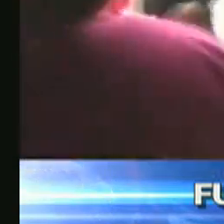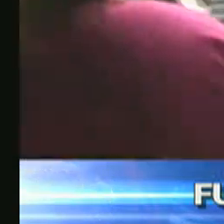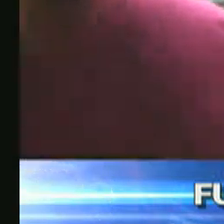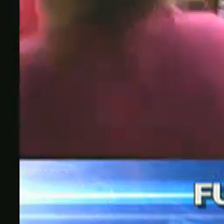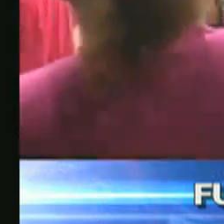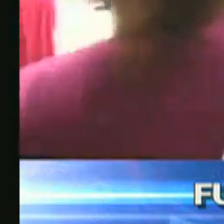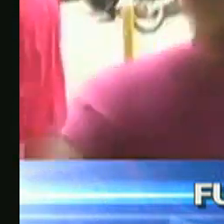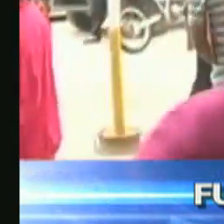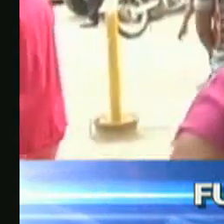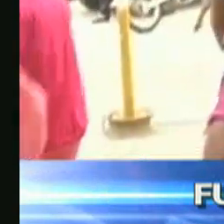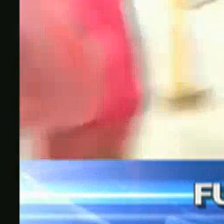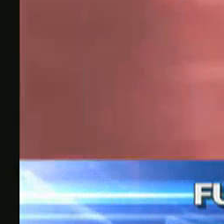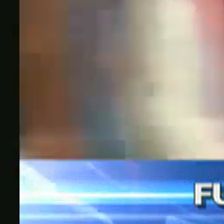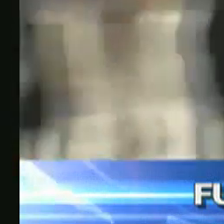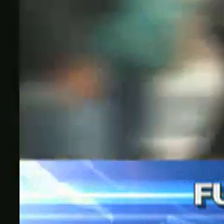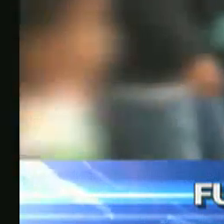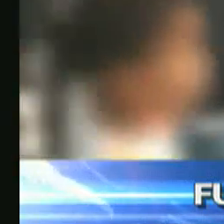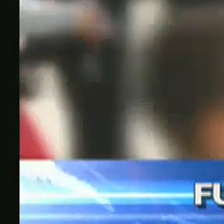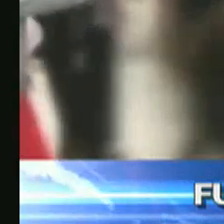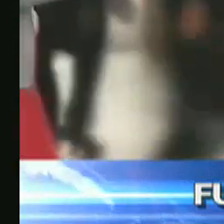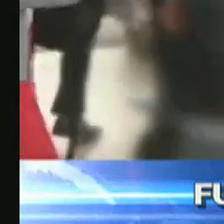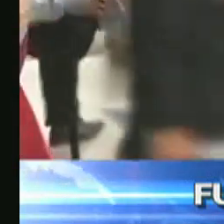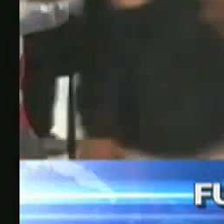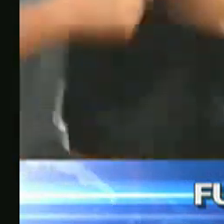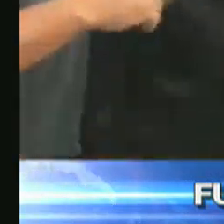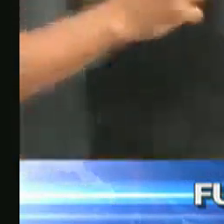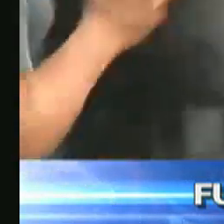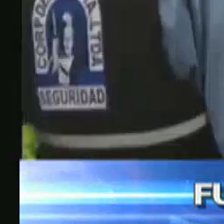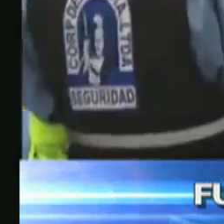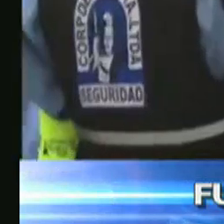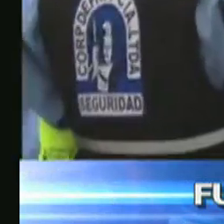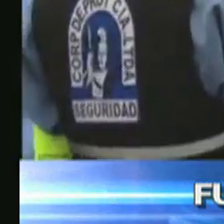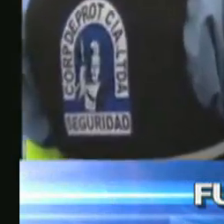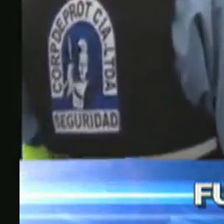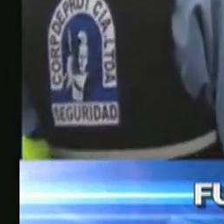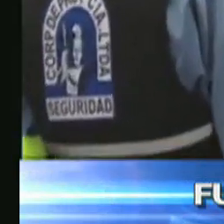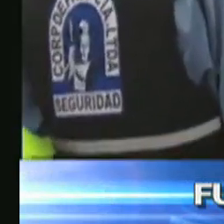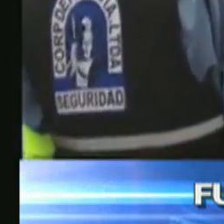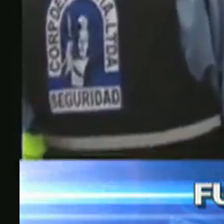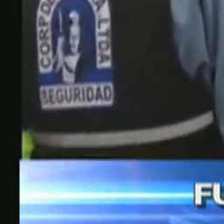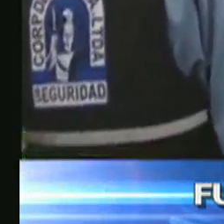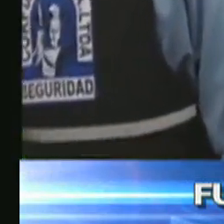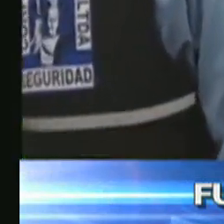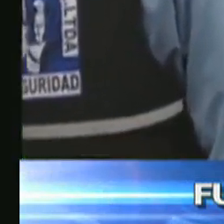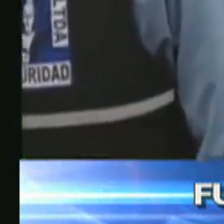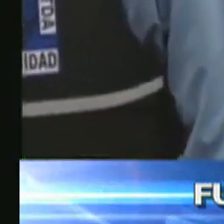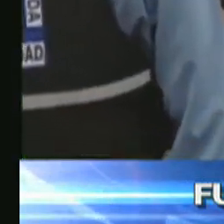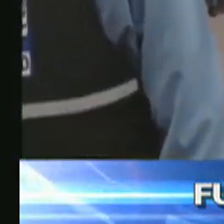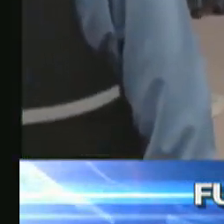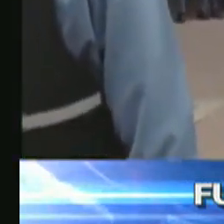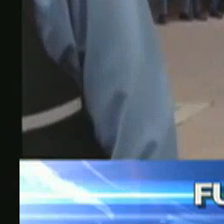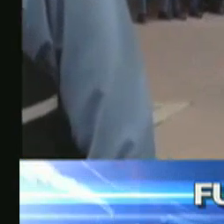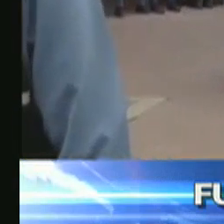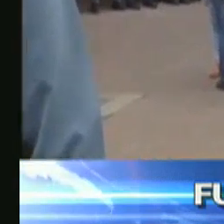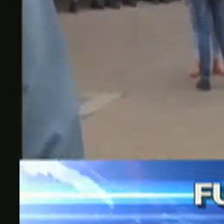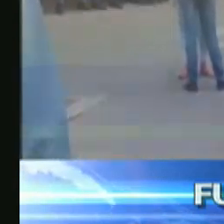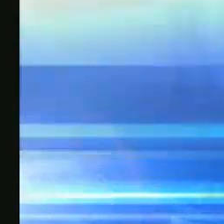con un simulacro programado por las autoridades locales.